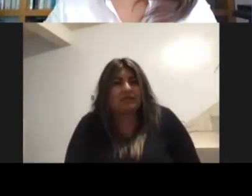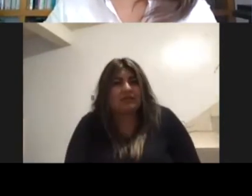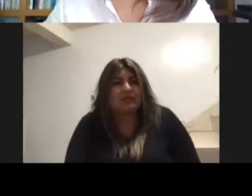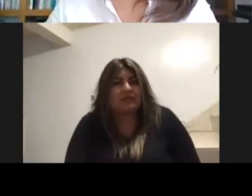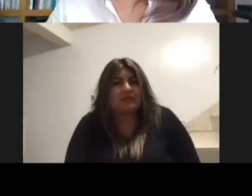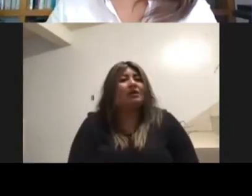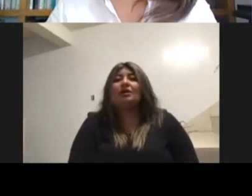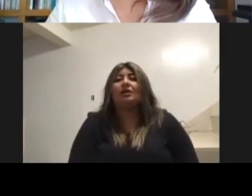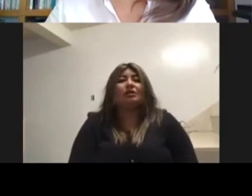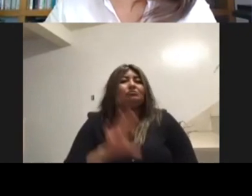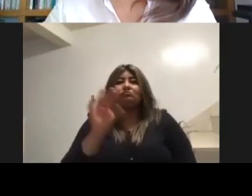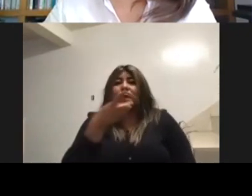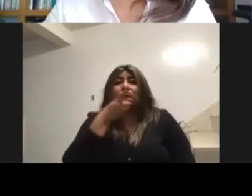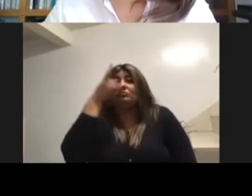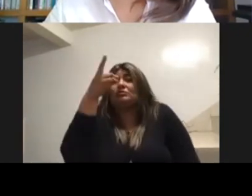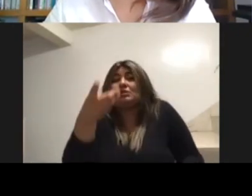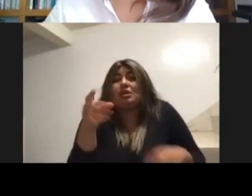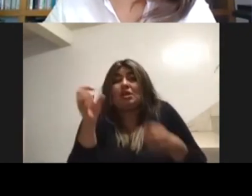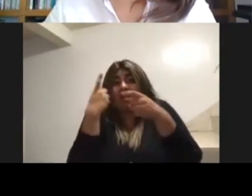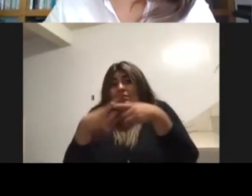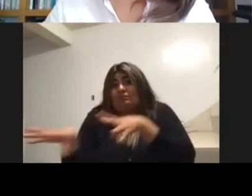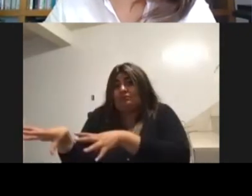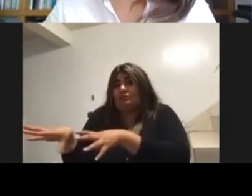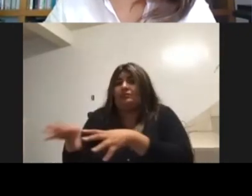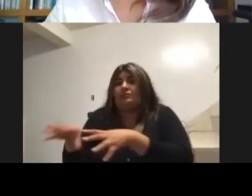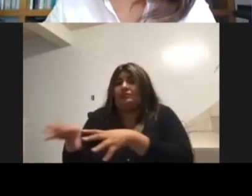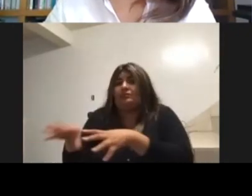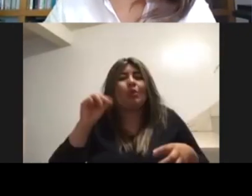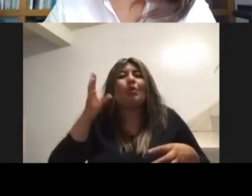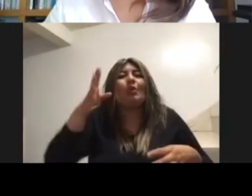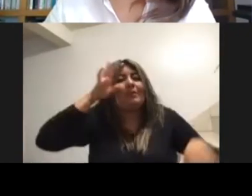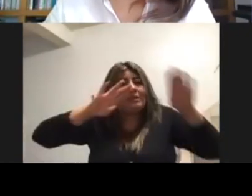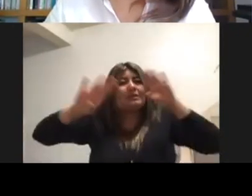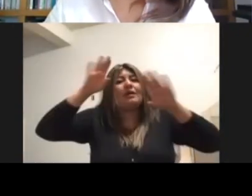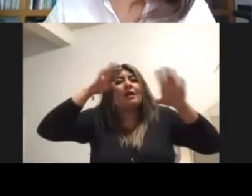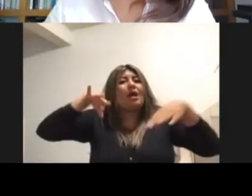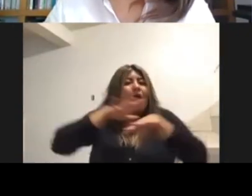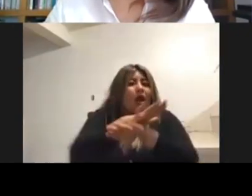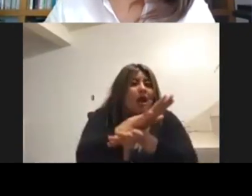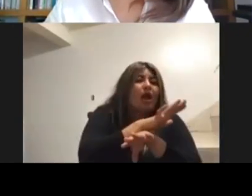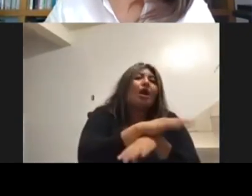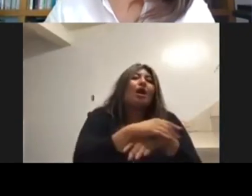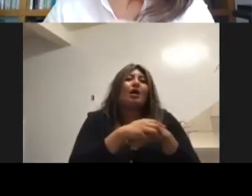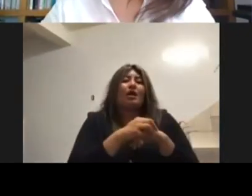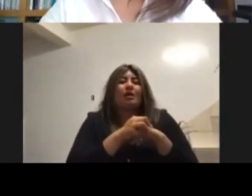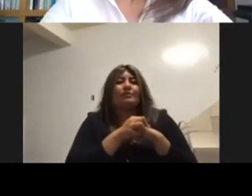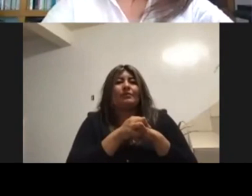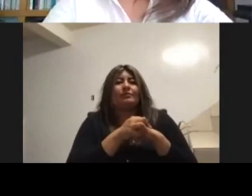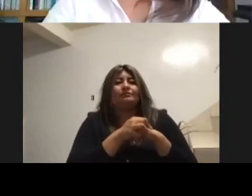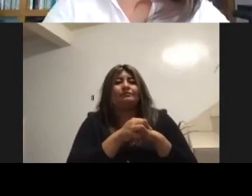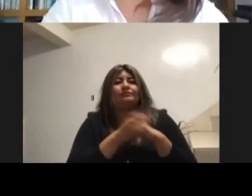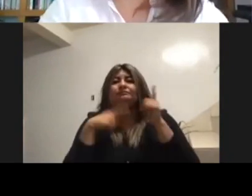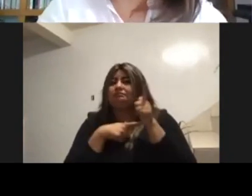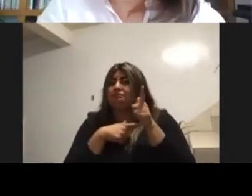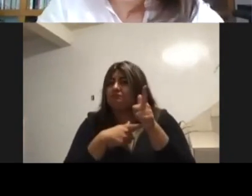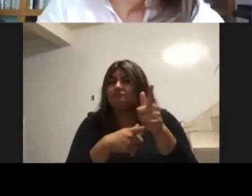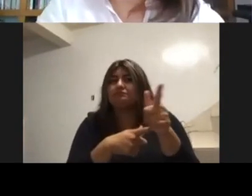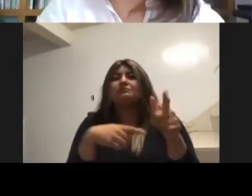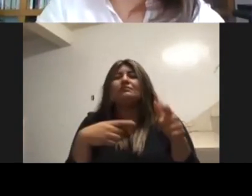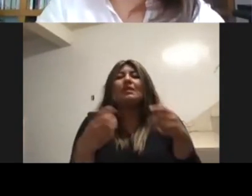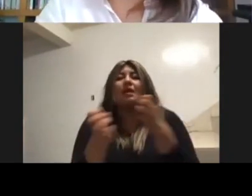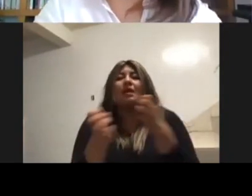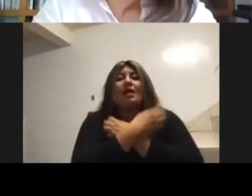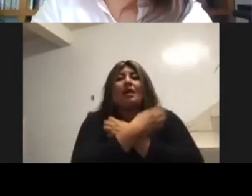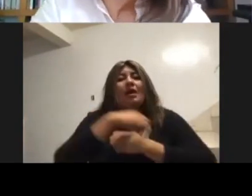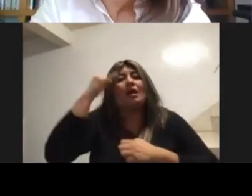que desaparecerlo, pero sí hay que pensarlo de una manera mucho más cuidadosa. Y creo que el esquema